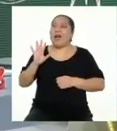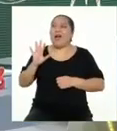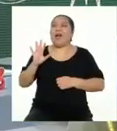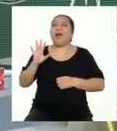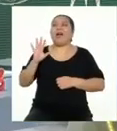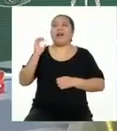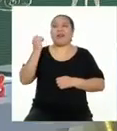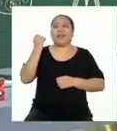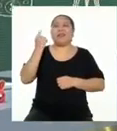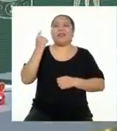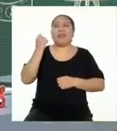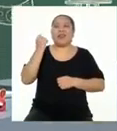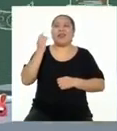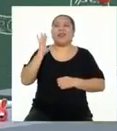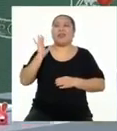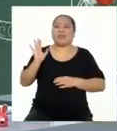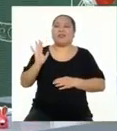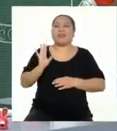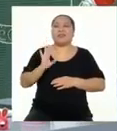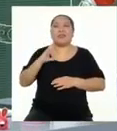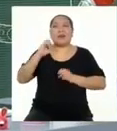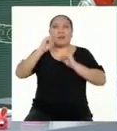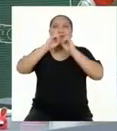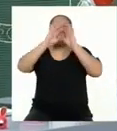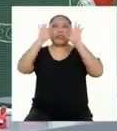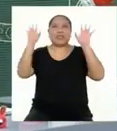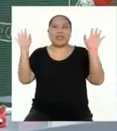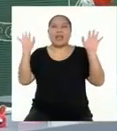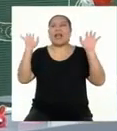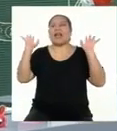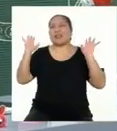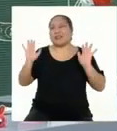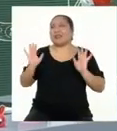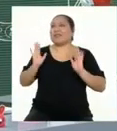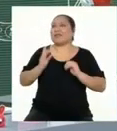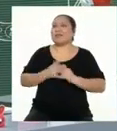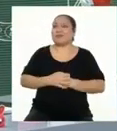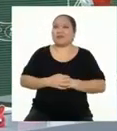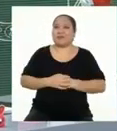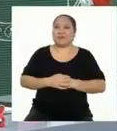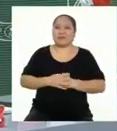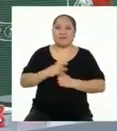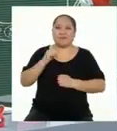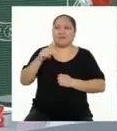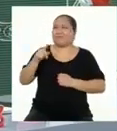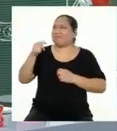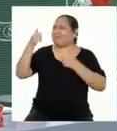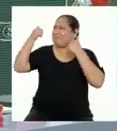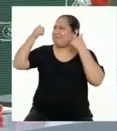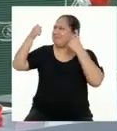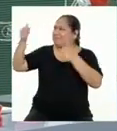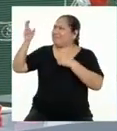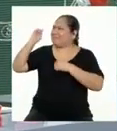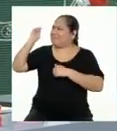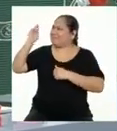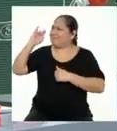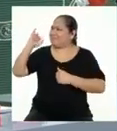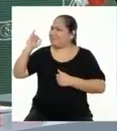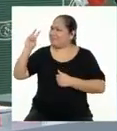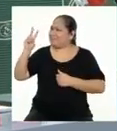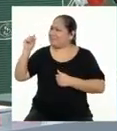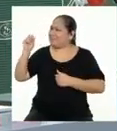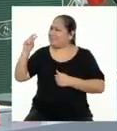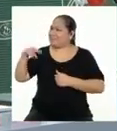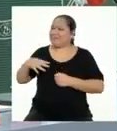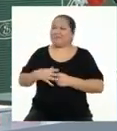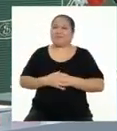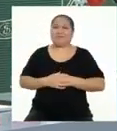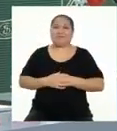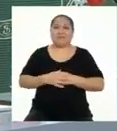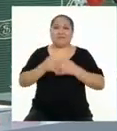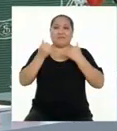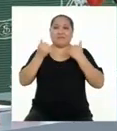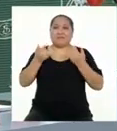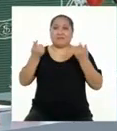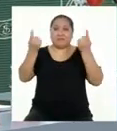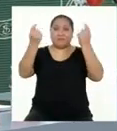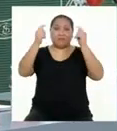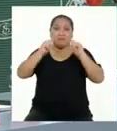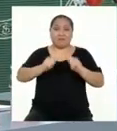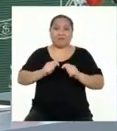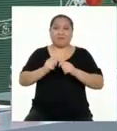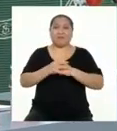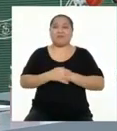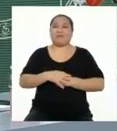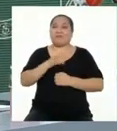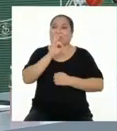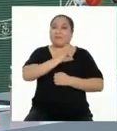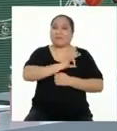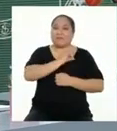Ah, ya. Ahora sí, más claro, imposible. Es lo máximo, profesor Iván. Ahora debemos ir a la